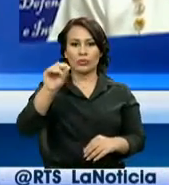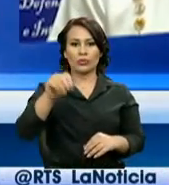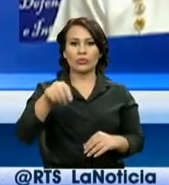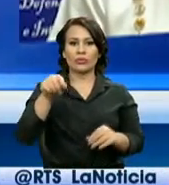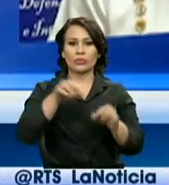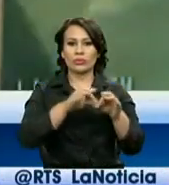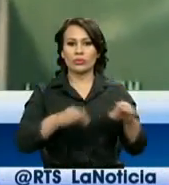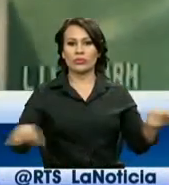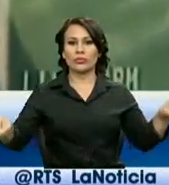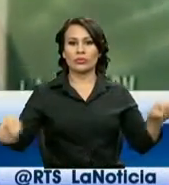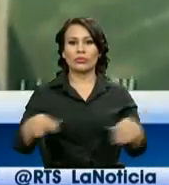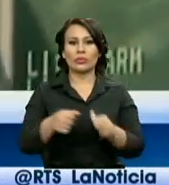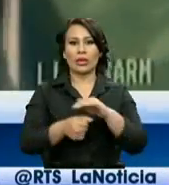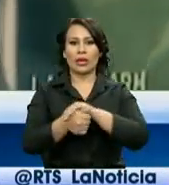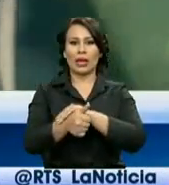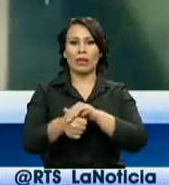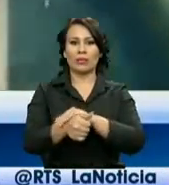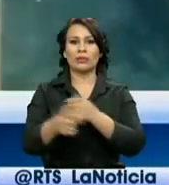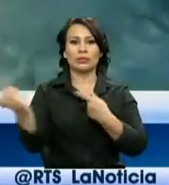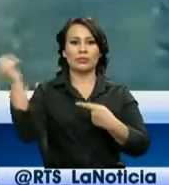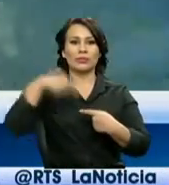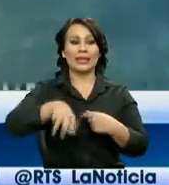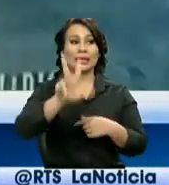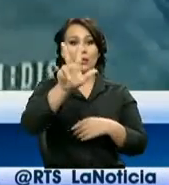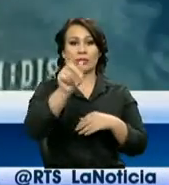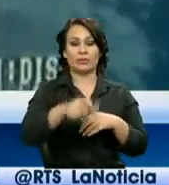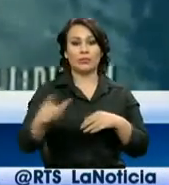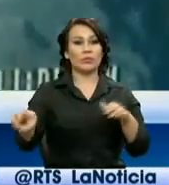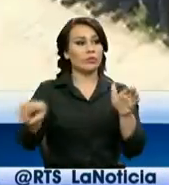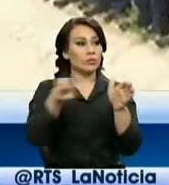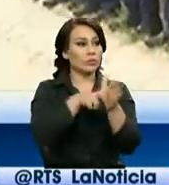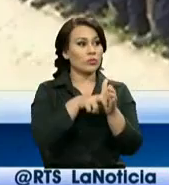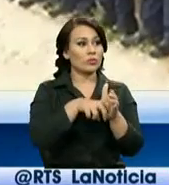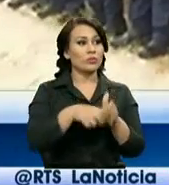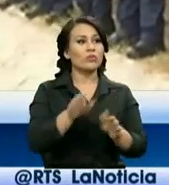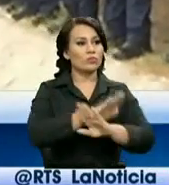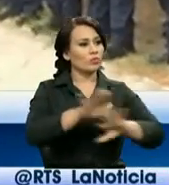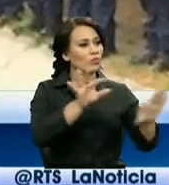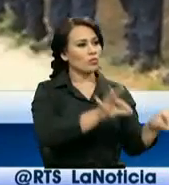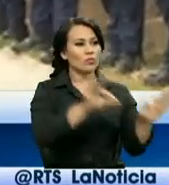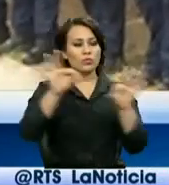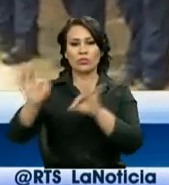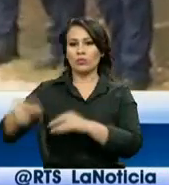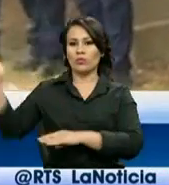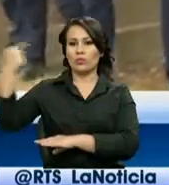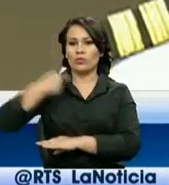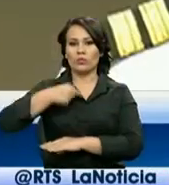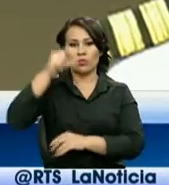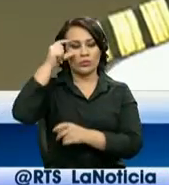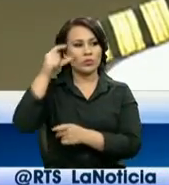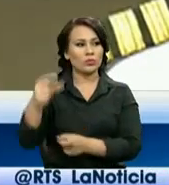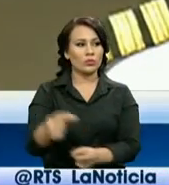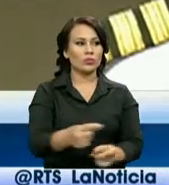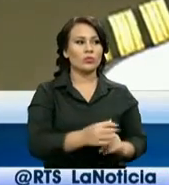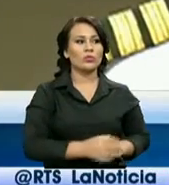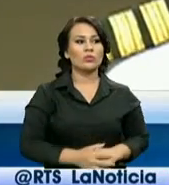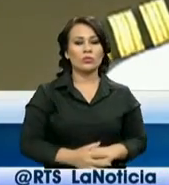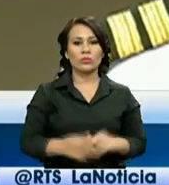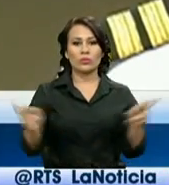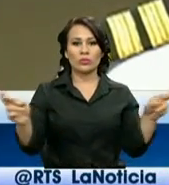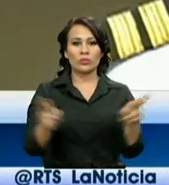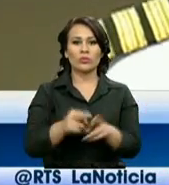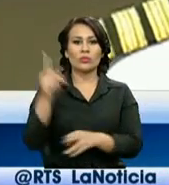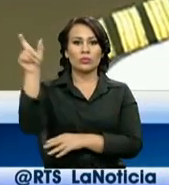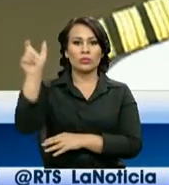de Galápagos. Tres personas que viajaban al interior del semisumergible fueron puestos a órdenes de la fiscalía. Presumiblemente son